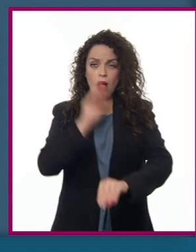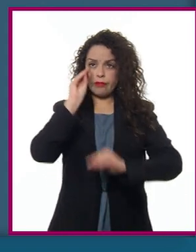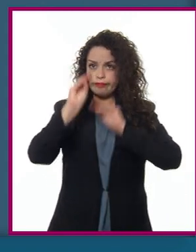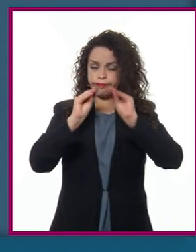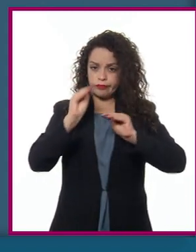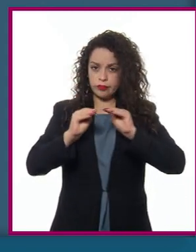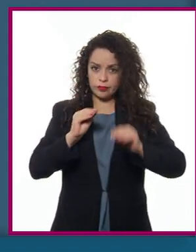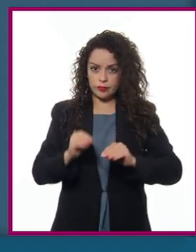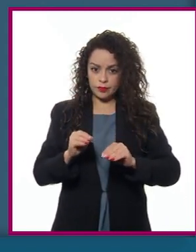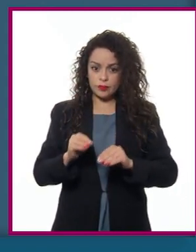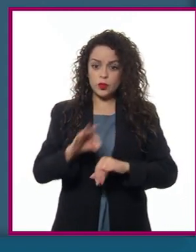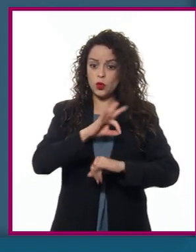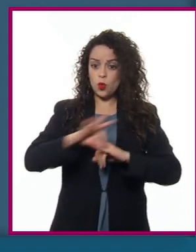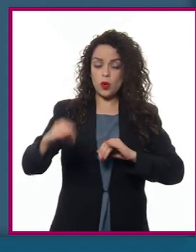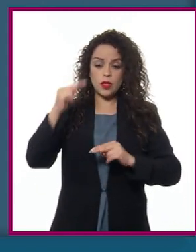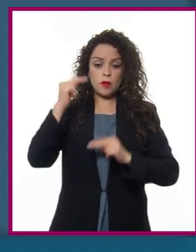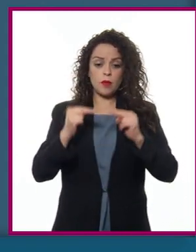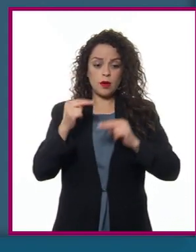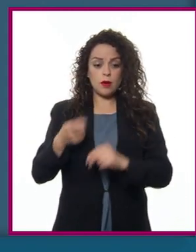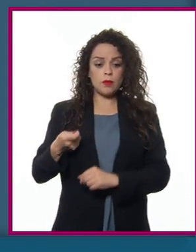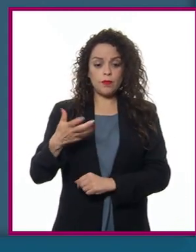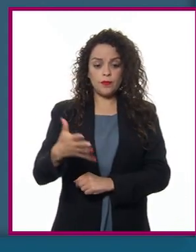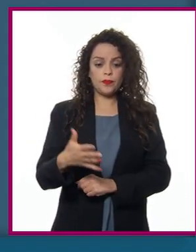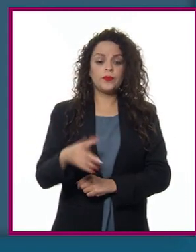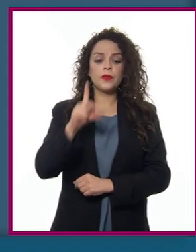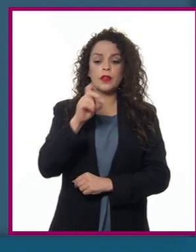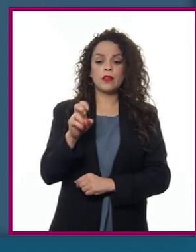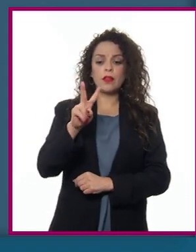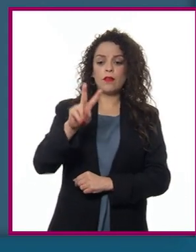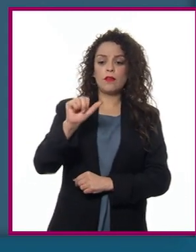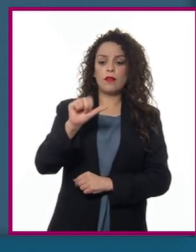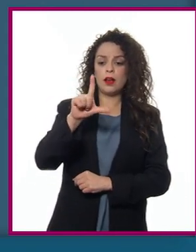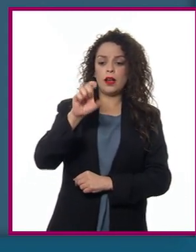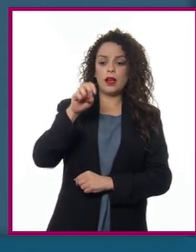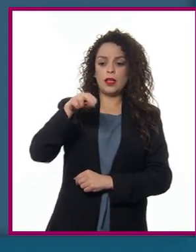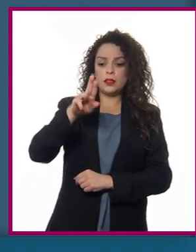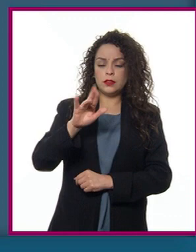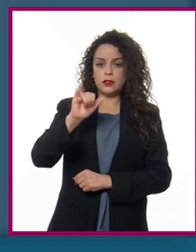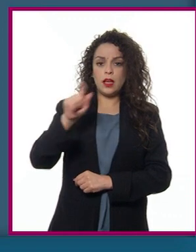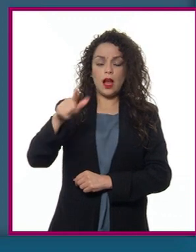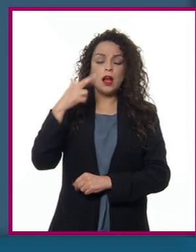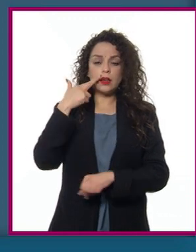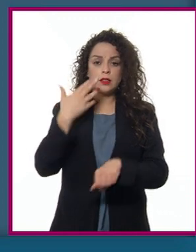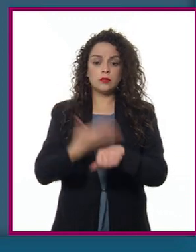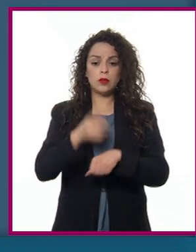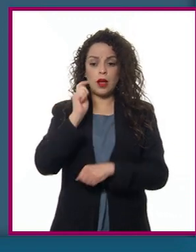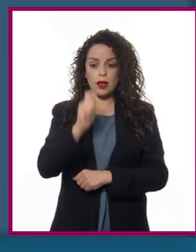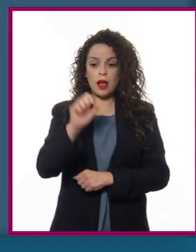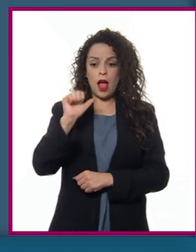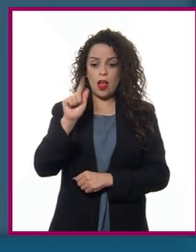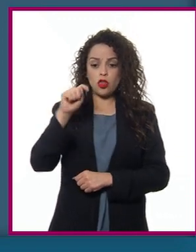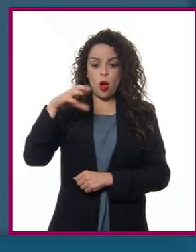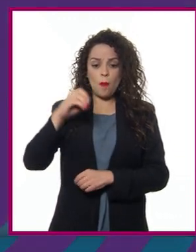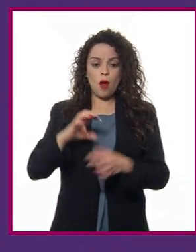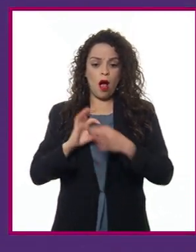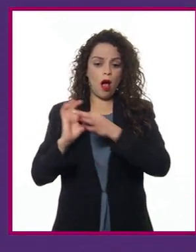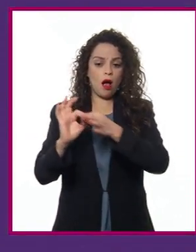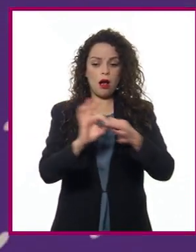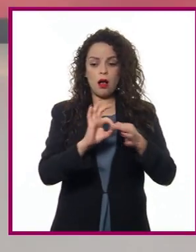que se encuentran en el último nivel se le llaman electrones de valencia y son los responsables de los enlaces entre átomos para formar